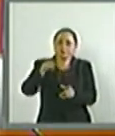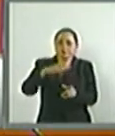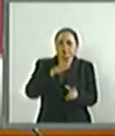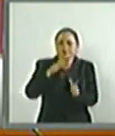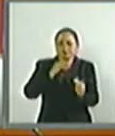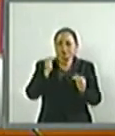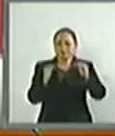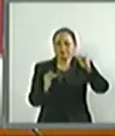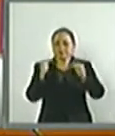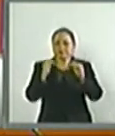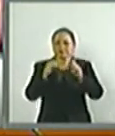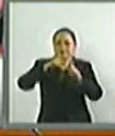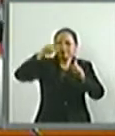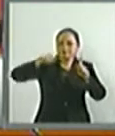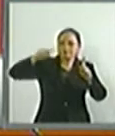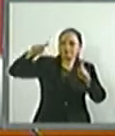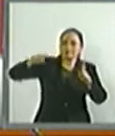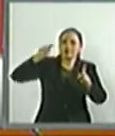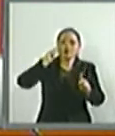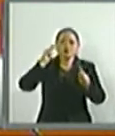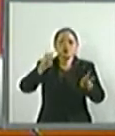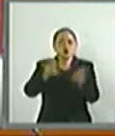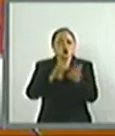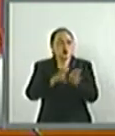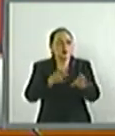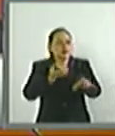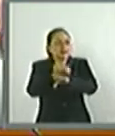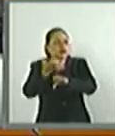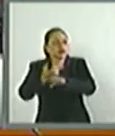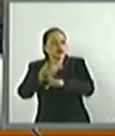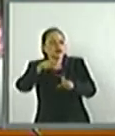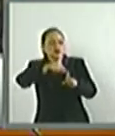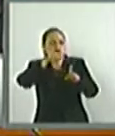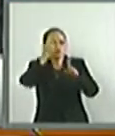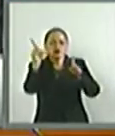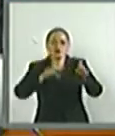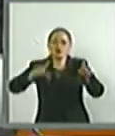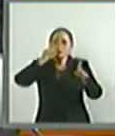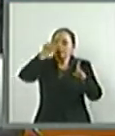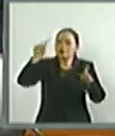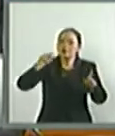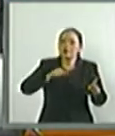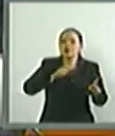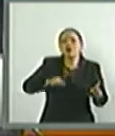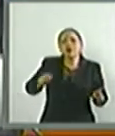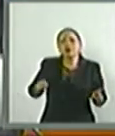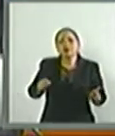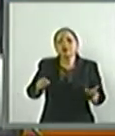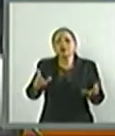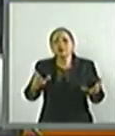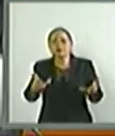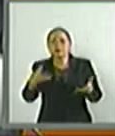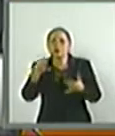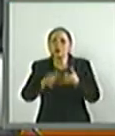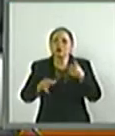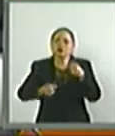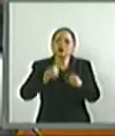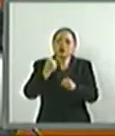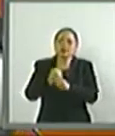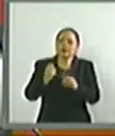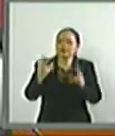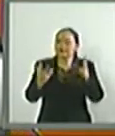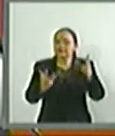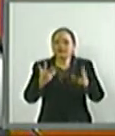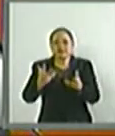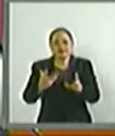un ranking. Y en este ranking vemos que los estados que están en los mejores lugares lo han estado en los últimos años. Los